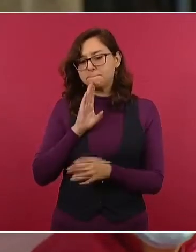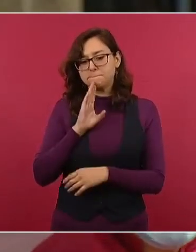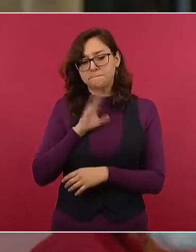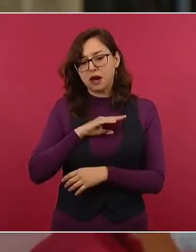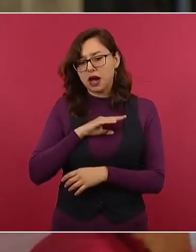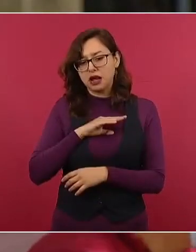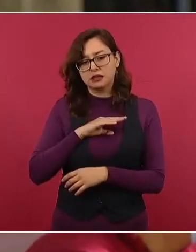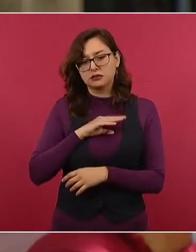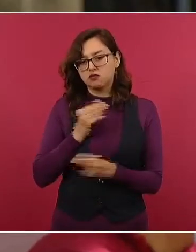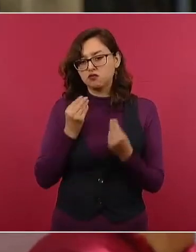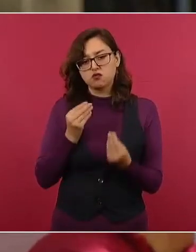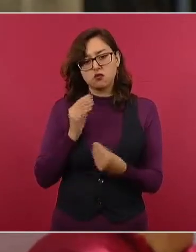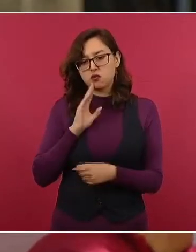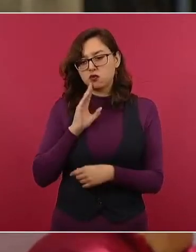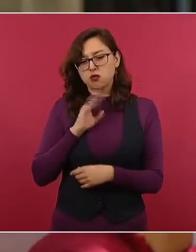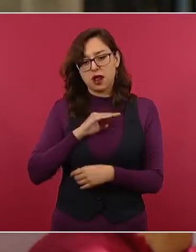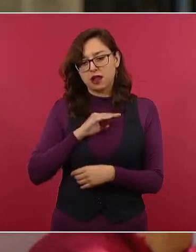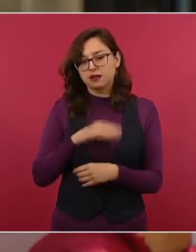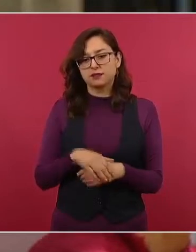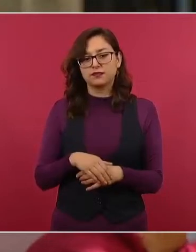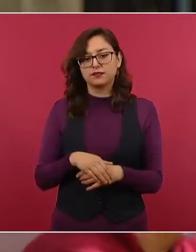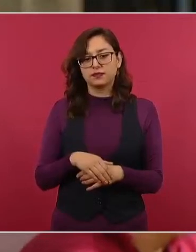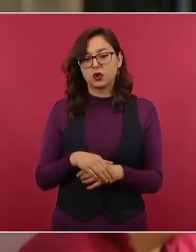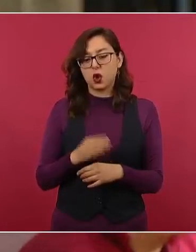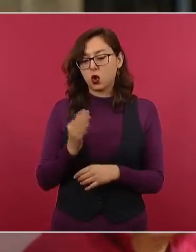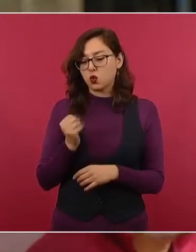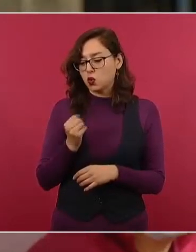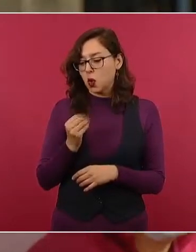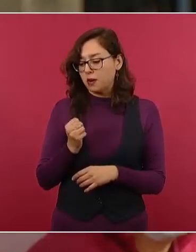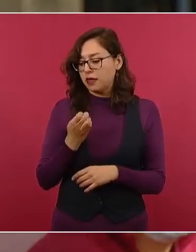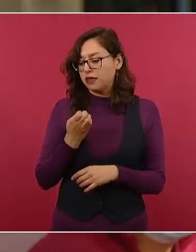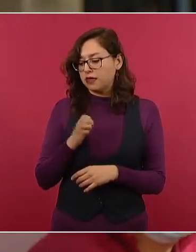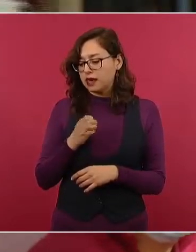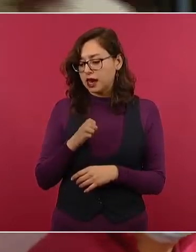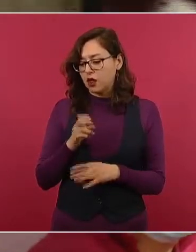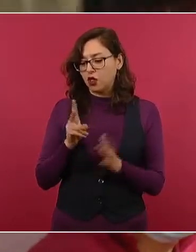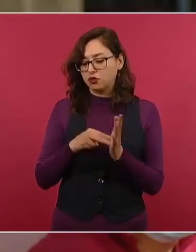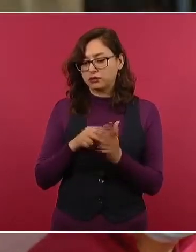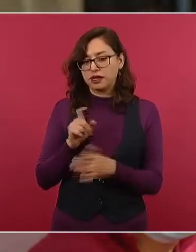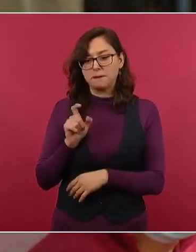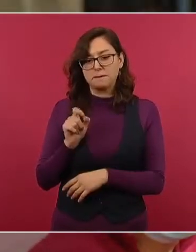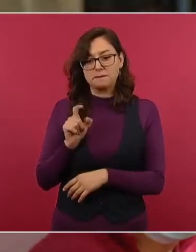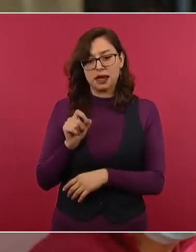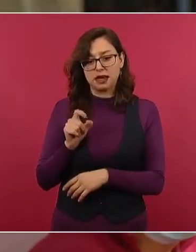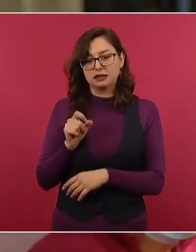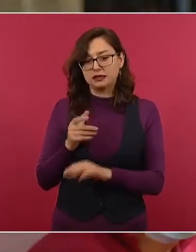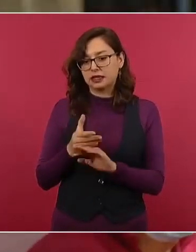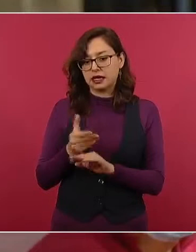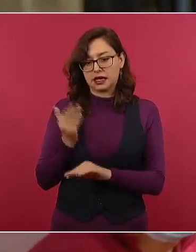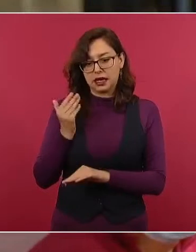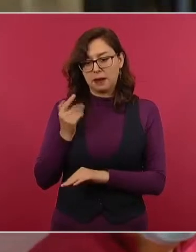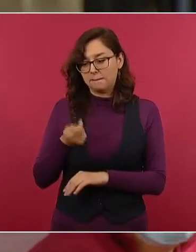enero del 2020, mi primera intervención que tuve yo aquí, la oportunidad de hablar, mencioné sobre la